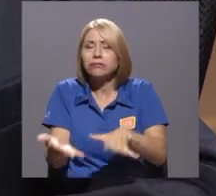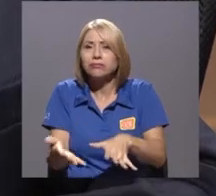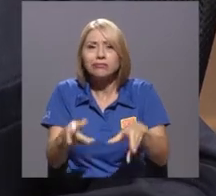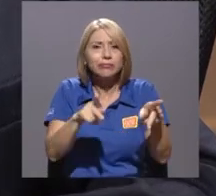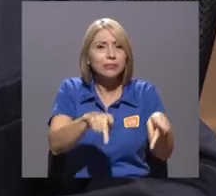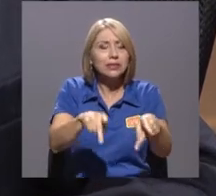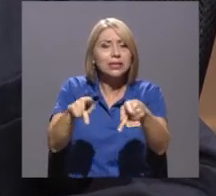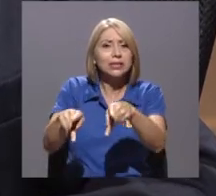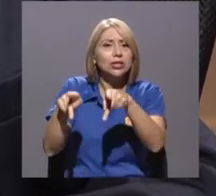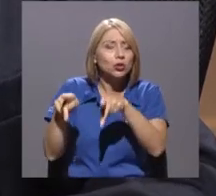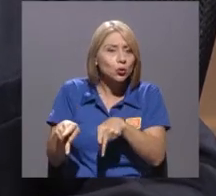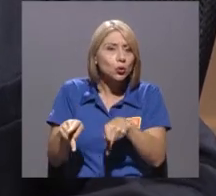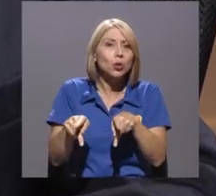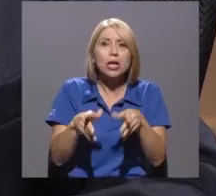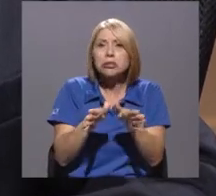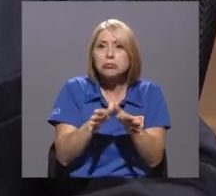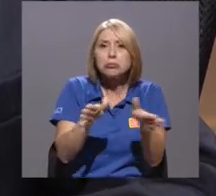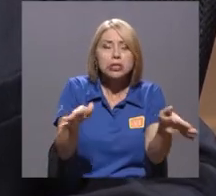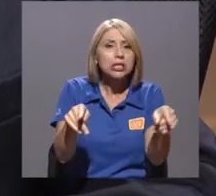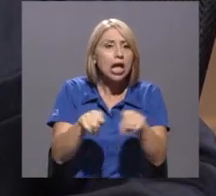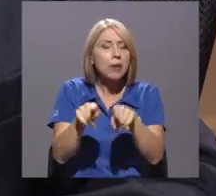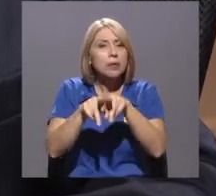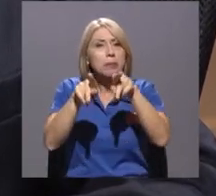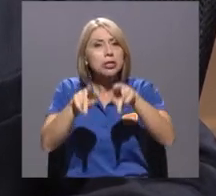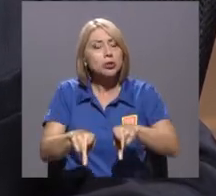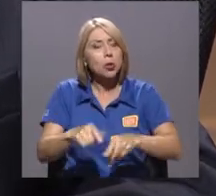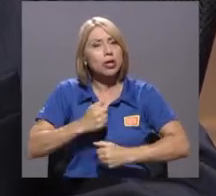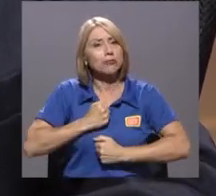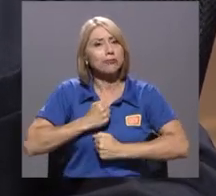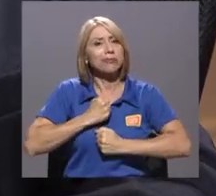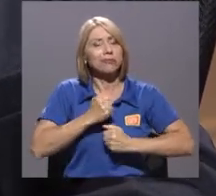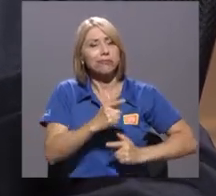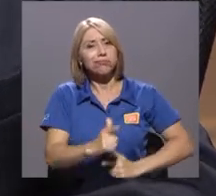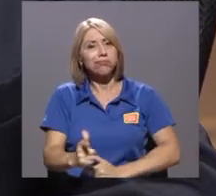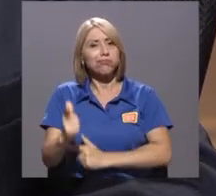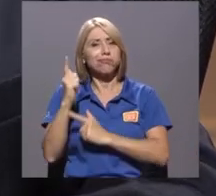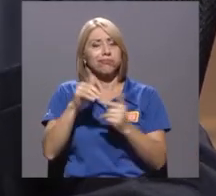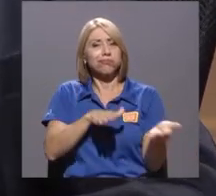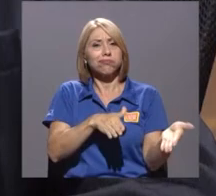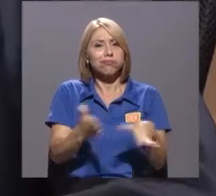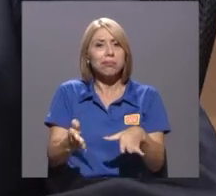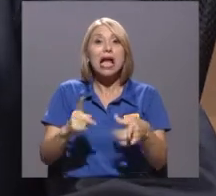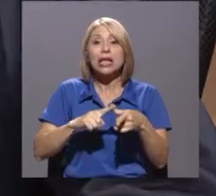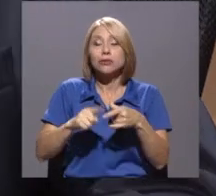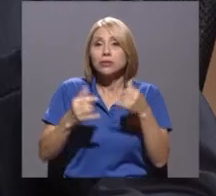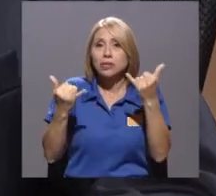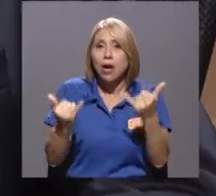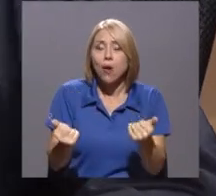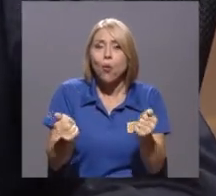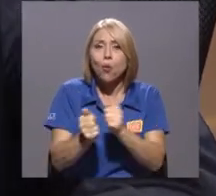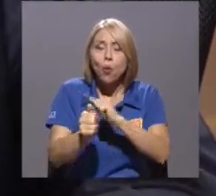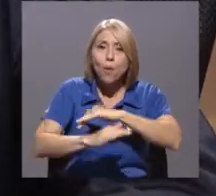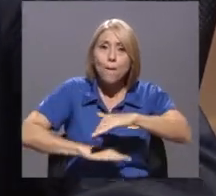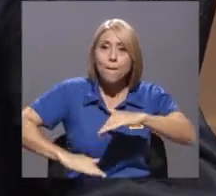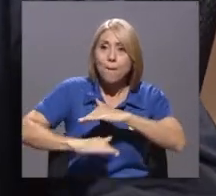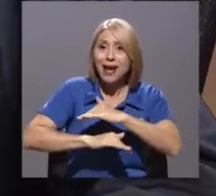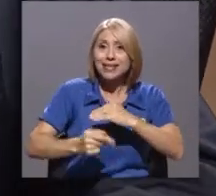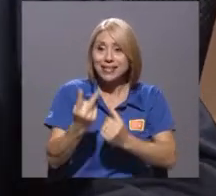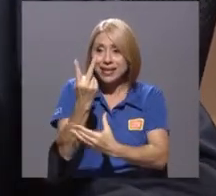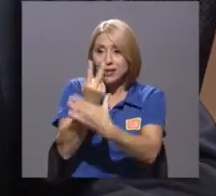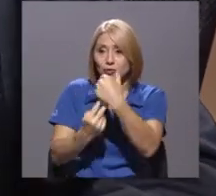y militares entonces de a partir de esta reconciliación que no fue